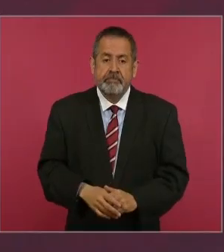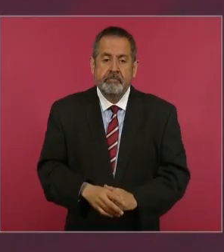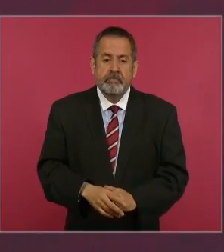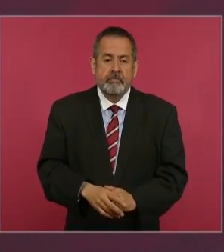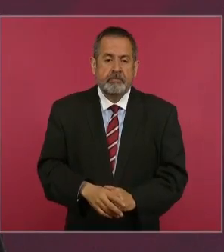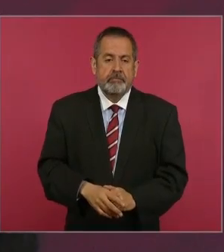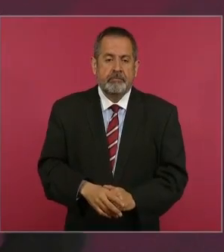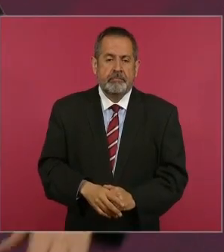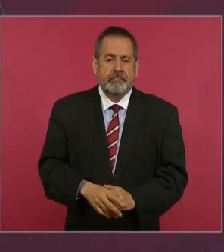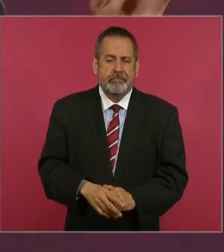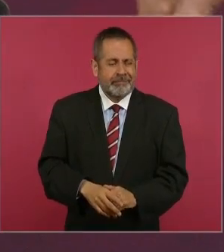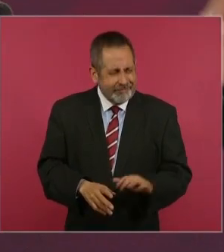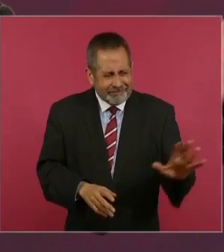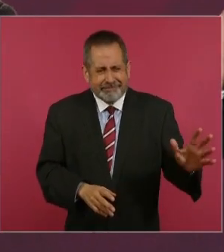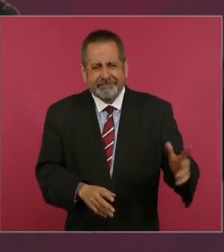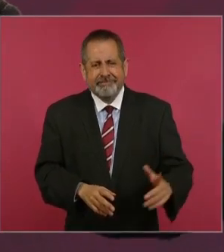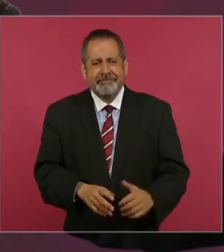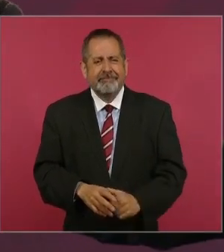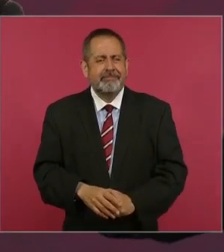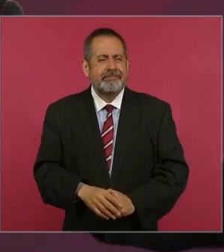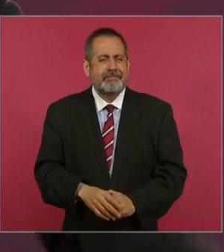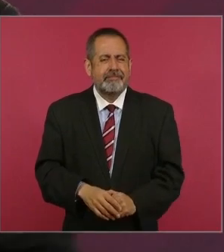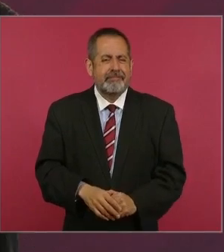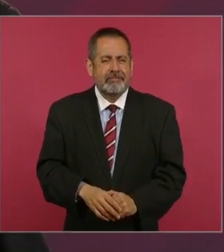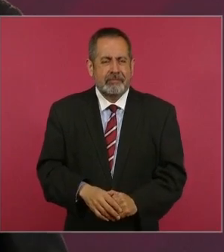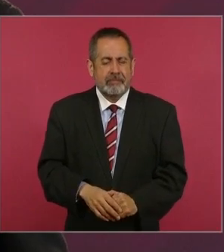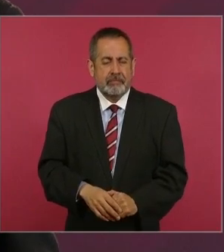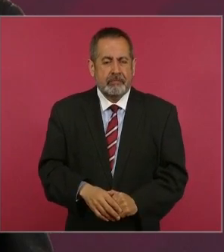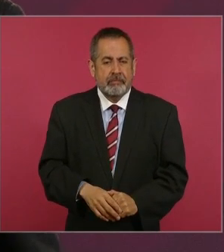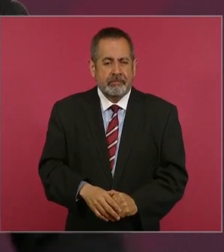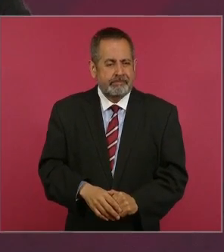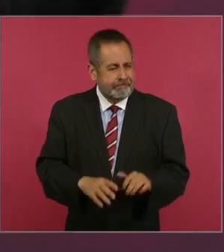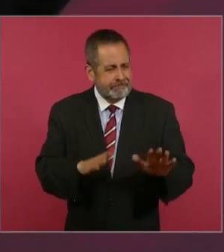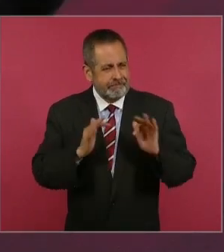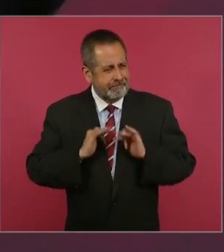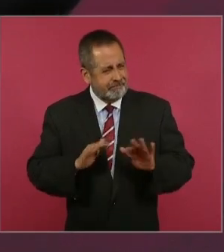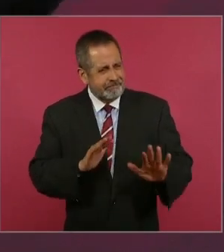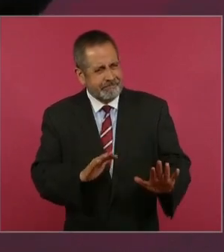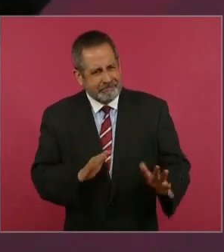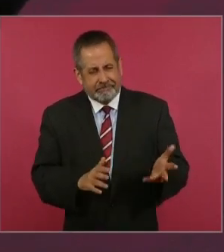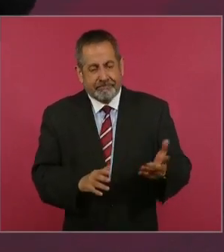insultan ya serénense